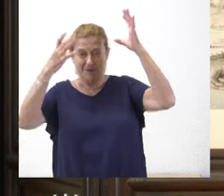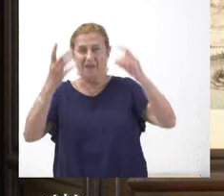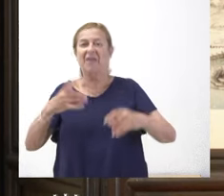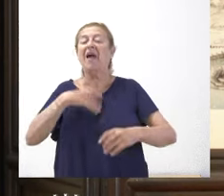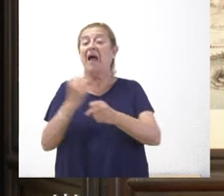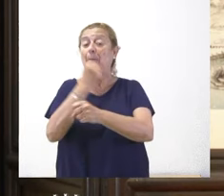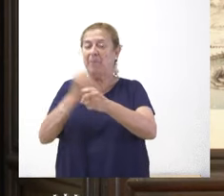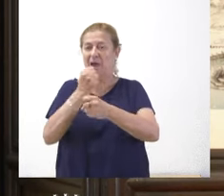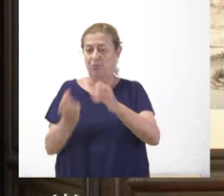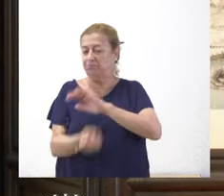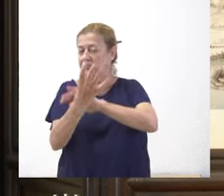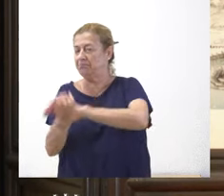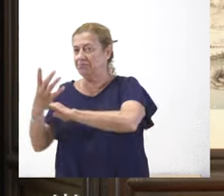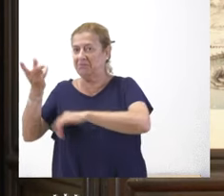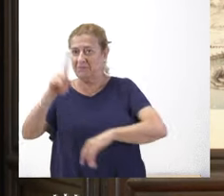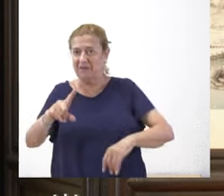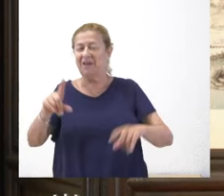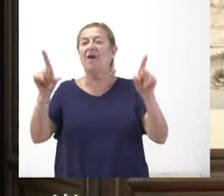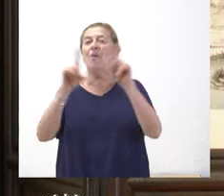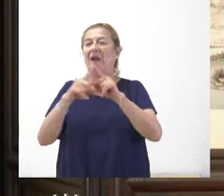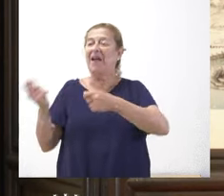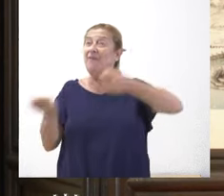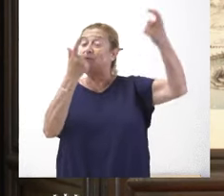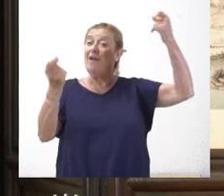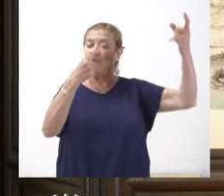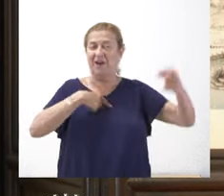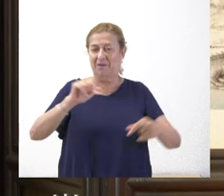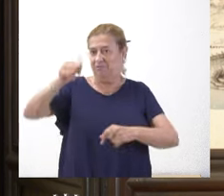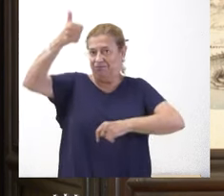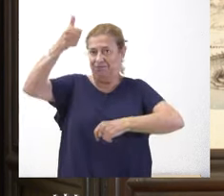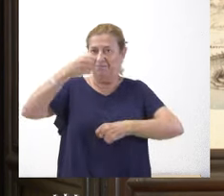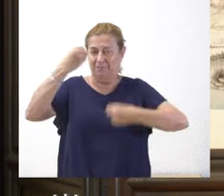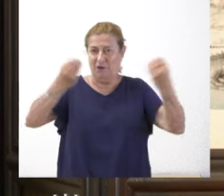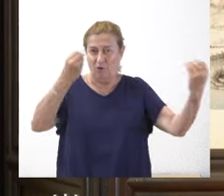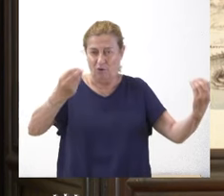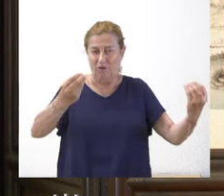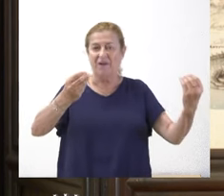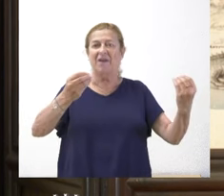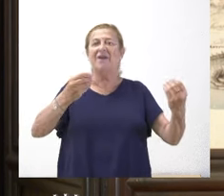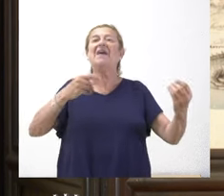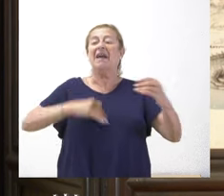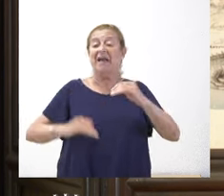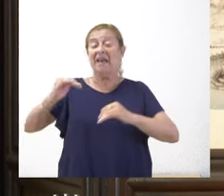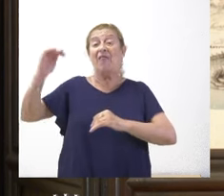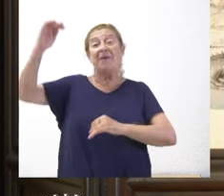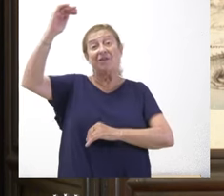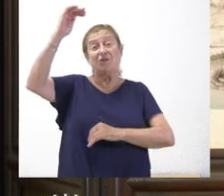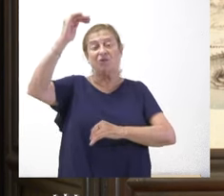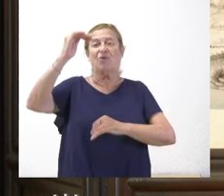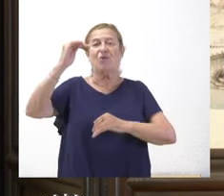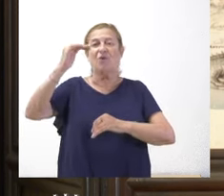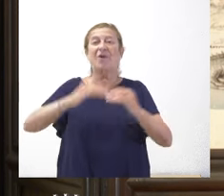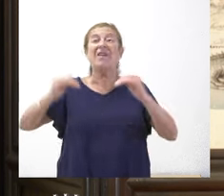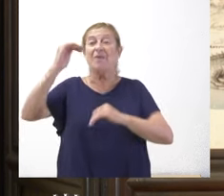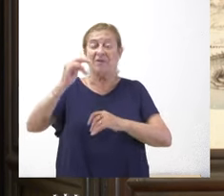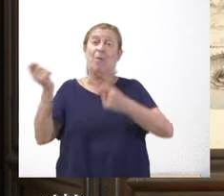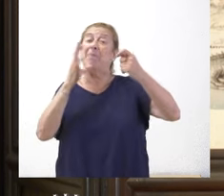empleo estamos liderando las exportaciones estamos liderando el crecimiento liderando el crecimiento